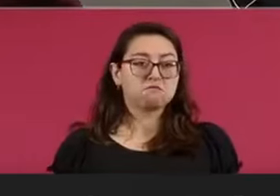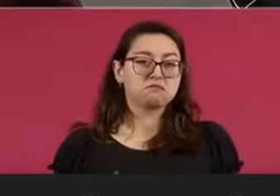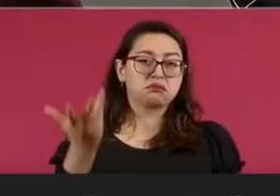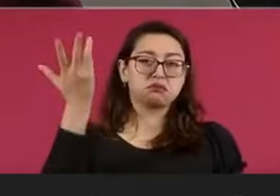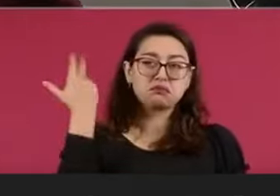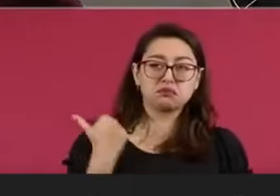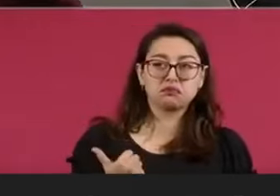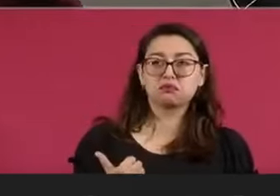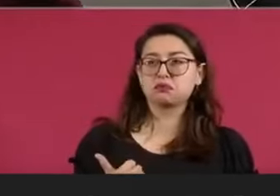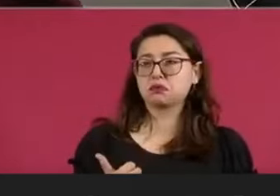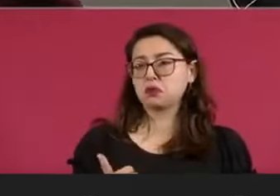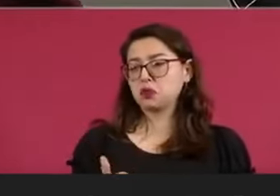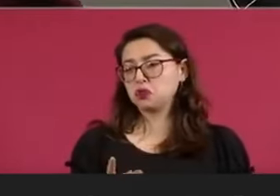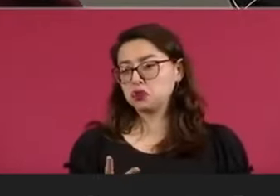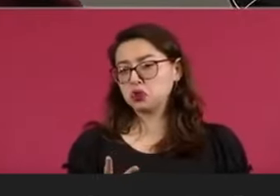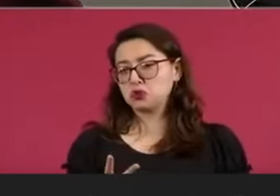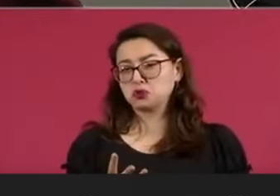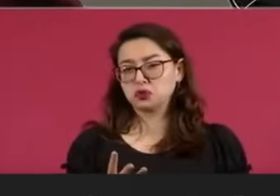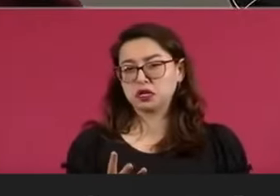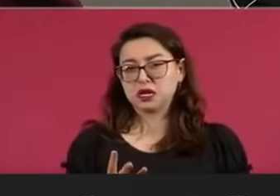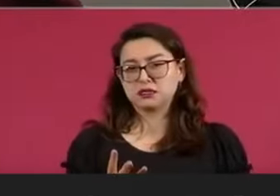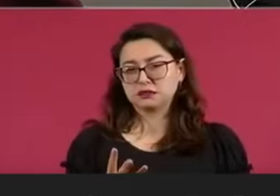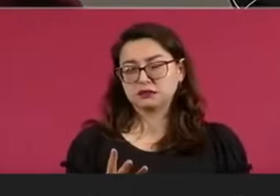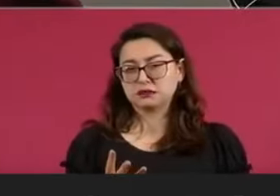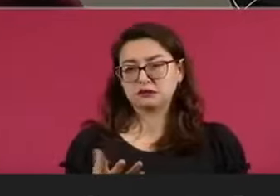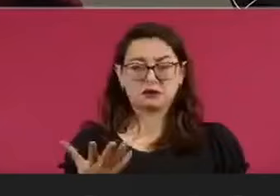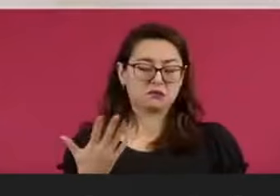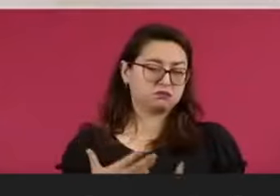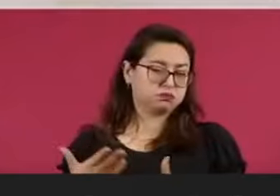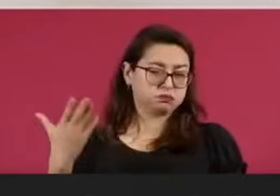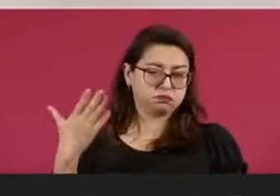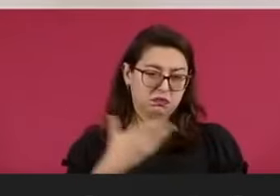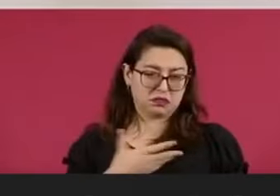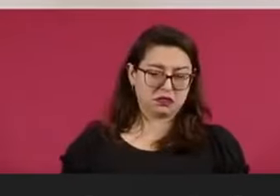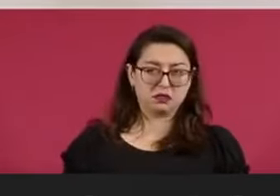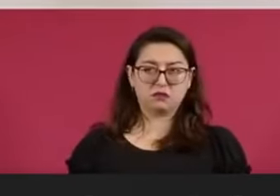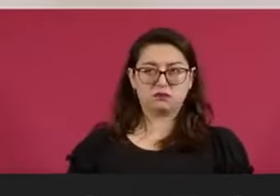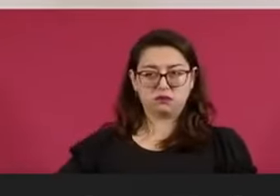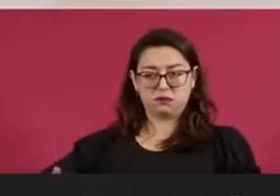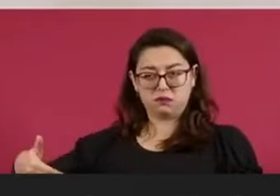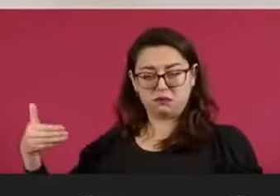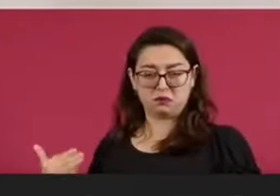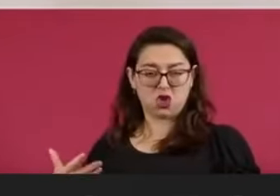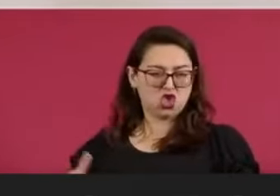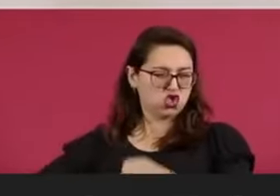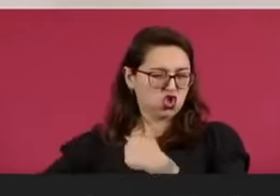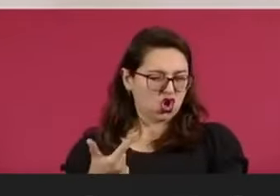desde hace 2, 3 sexenios, y echaron